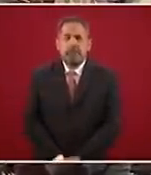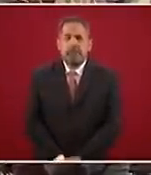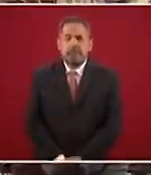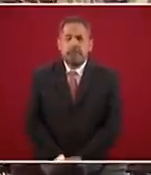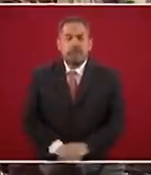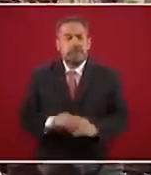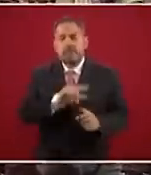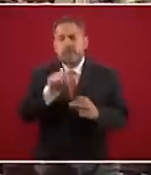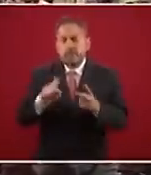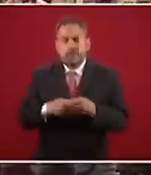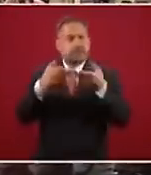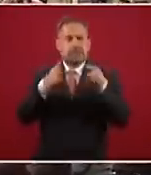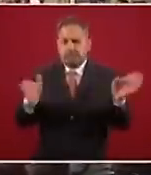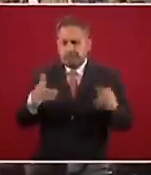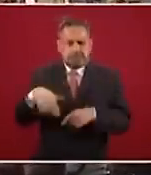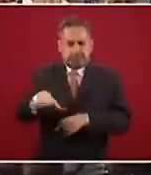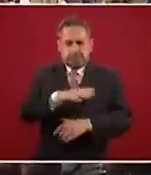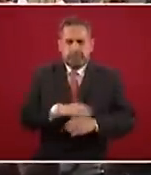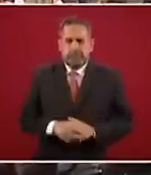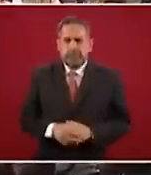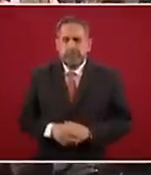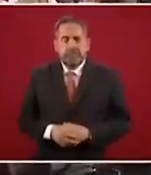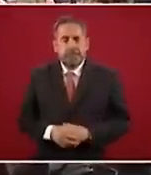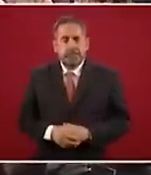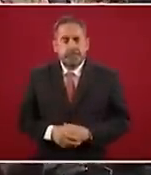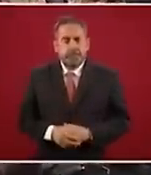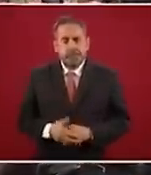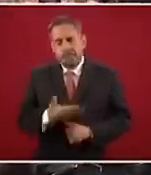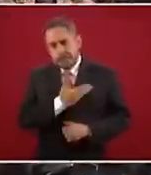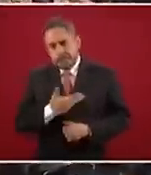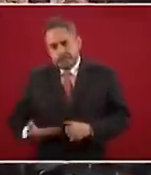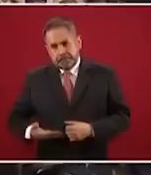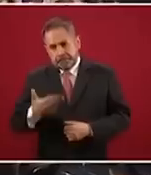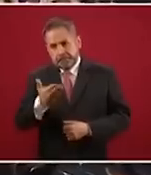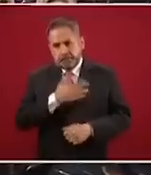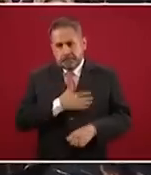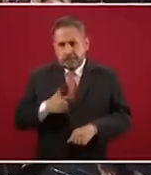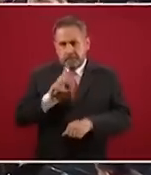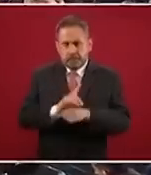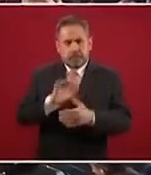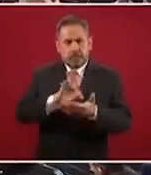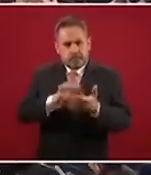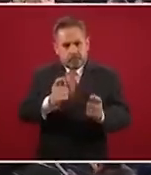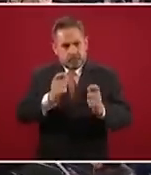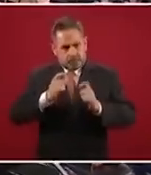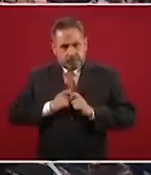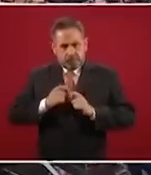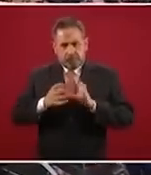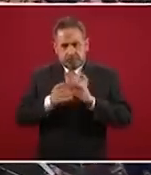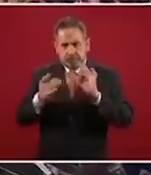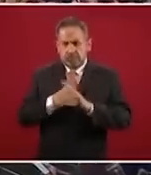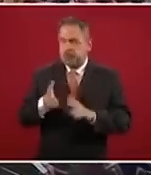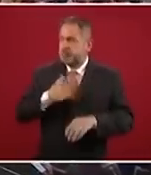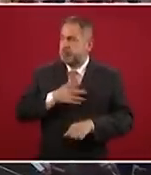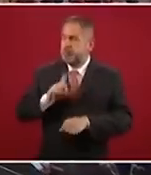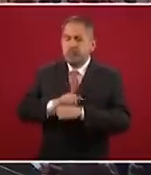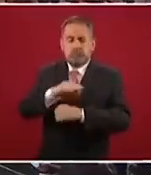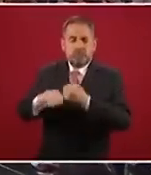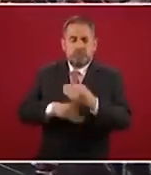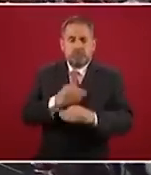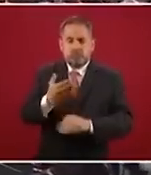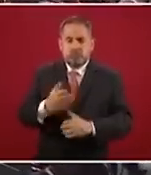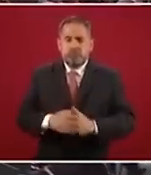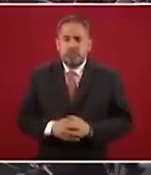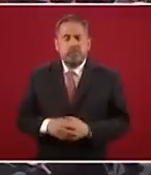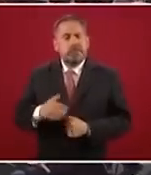Y luego abrimos. Presidente, pues muy buenos días, gracias por otorgarme la palabra, buenos días a todos.